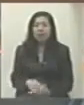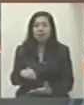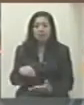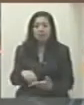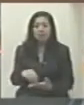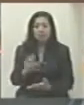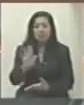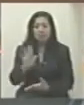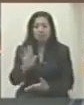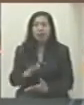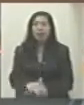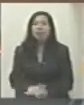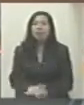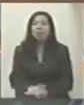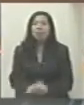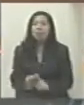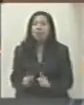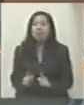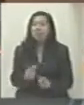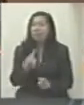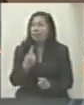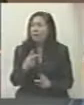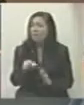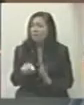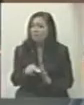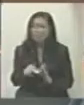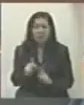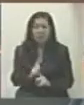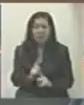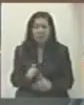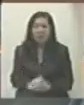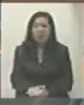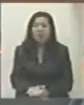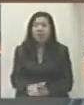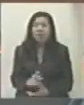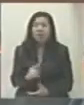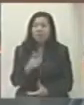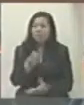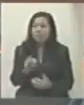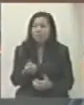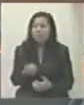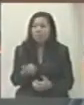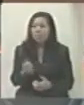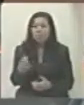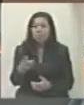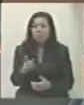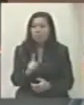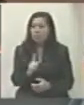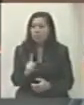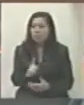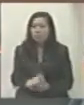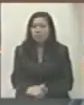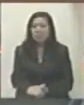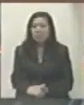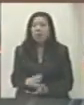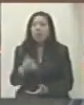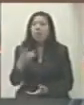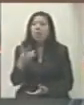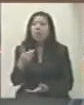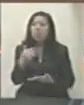5 criterios, pero no dice que sea ese un orden de criterios. No es que uno sea primero y otro segundo, simplemente los